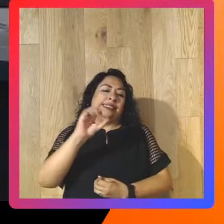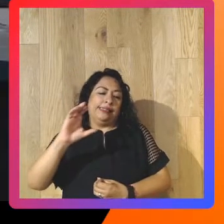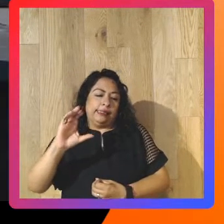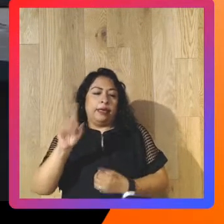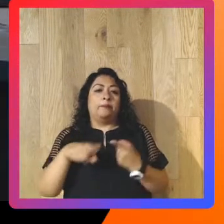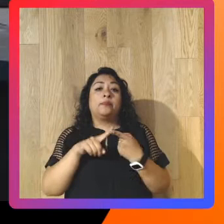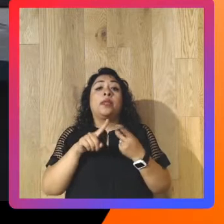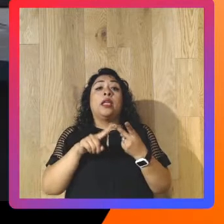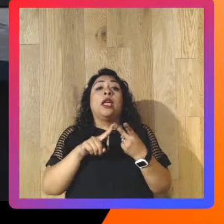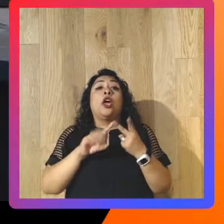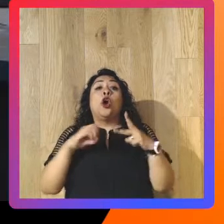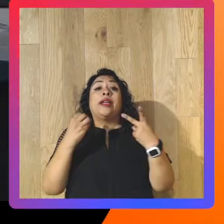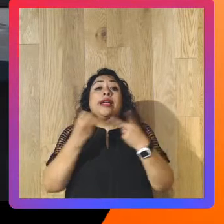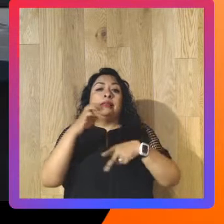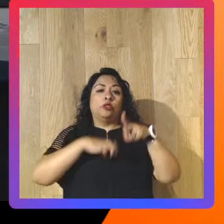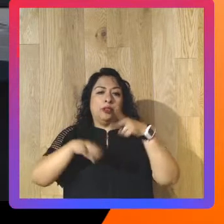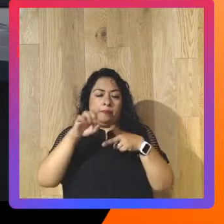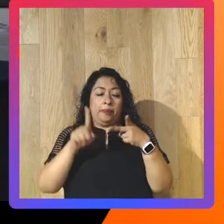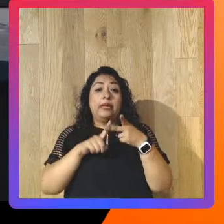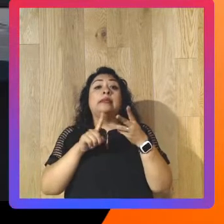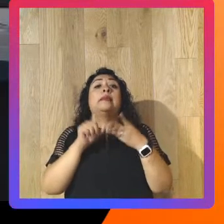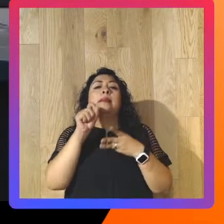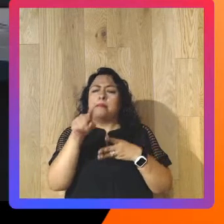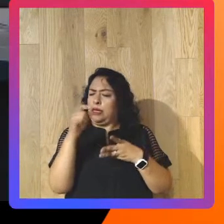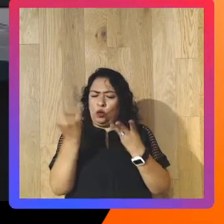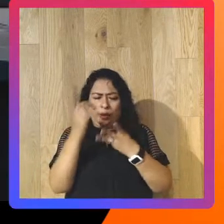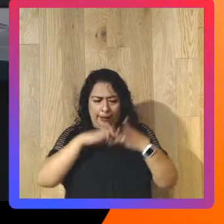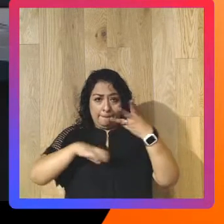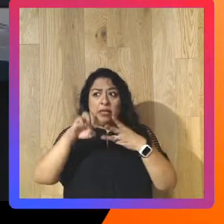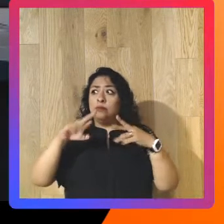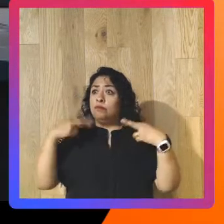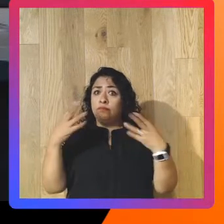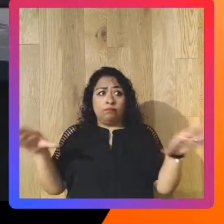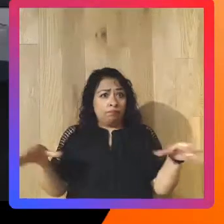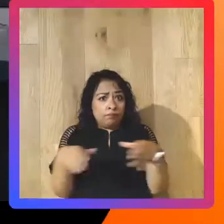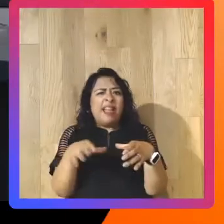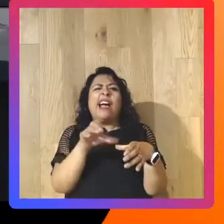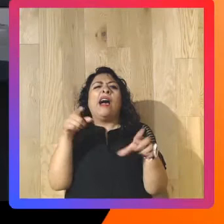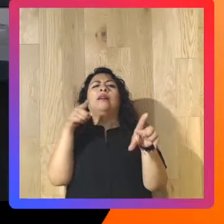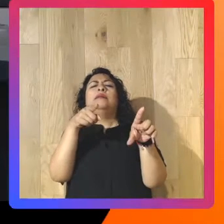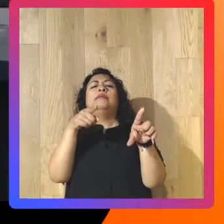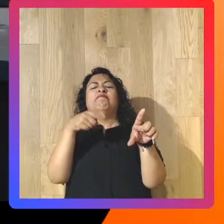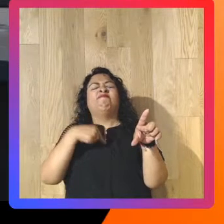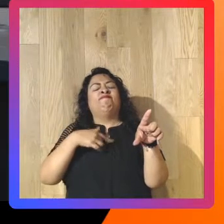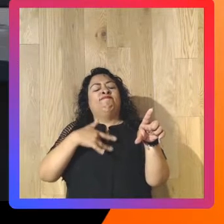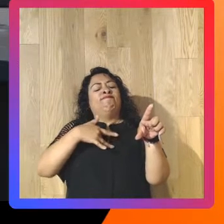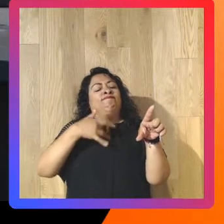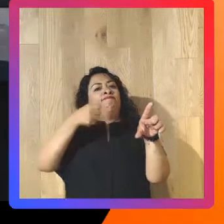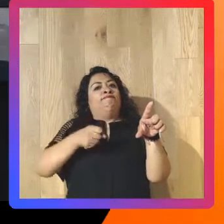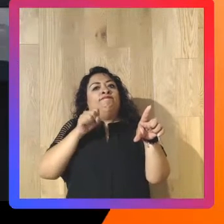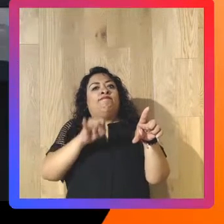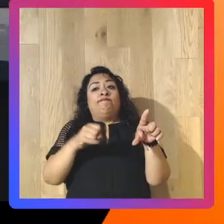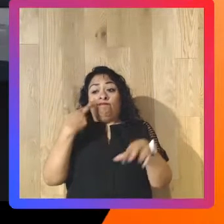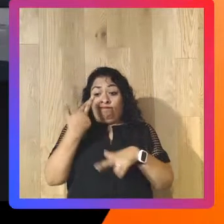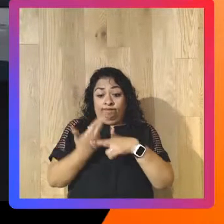civil, organismos empresariales y empresas reunidos con la convicción de que la